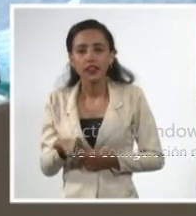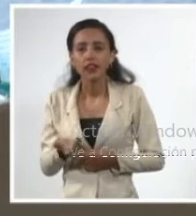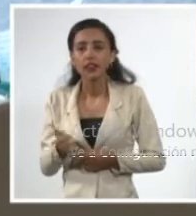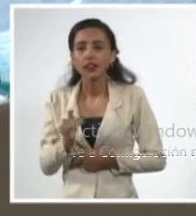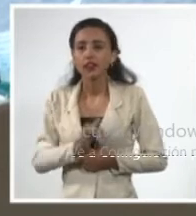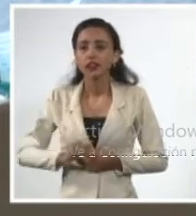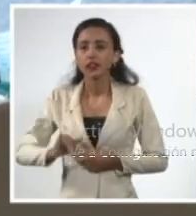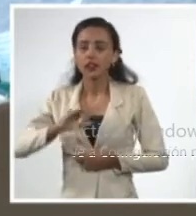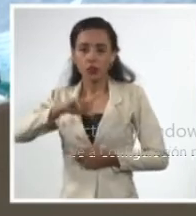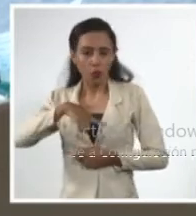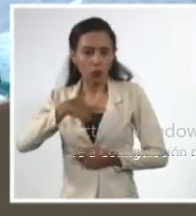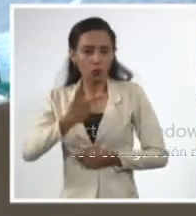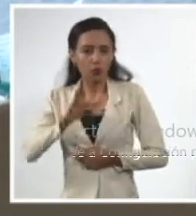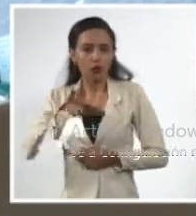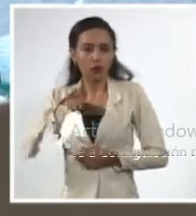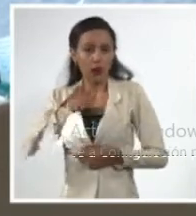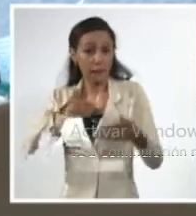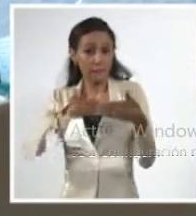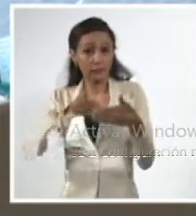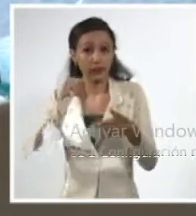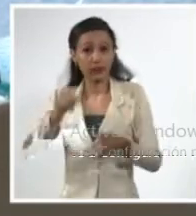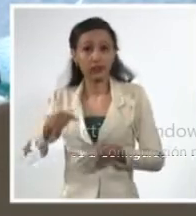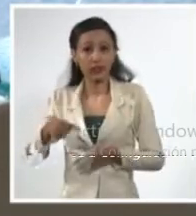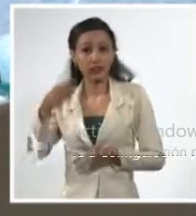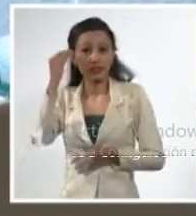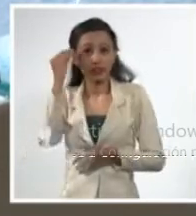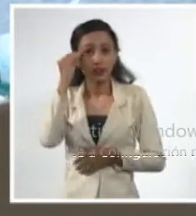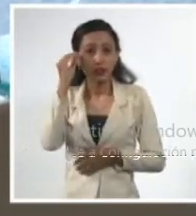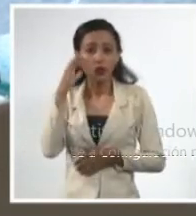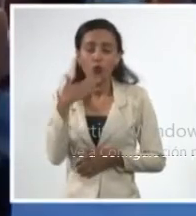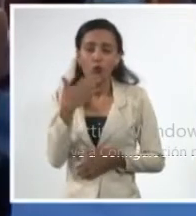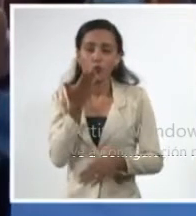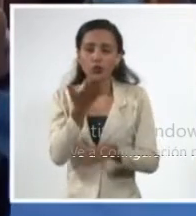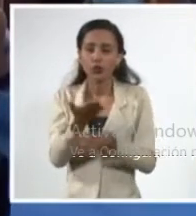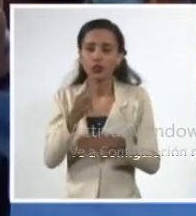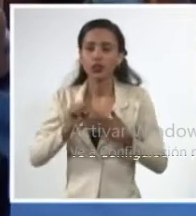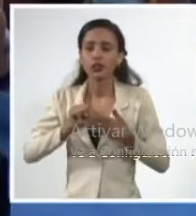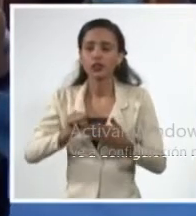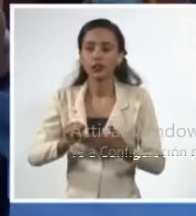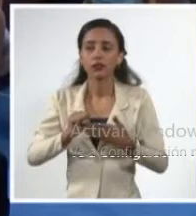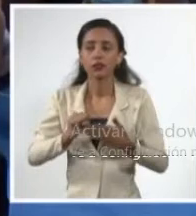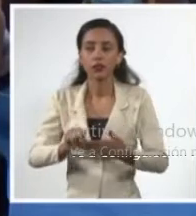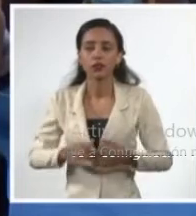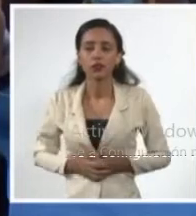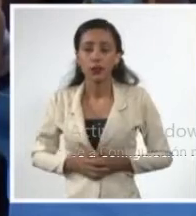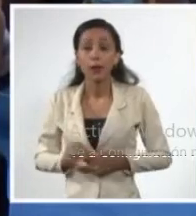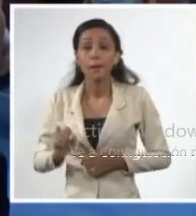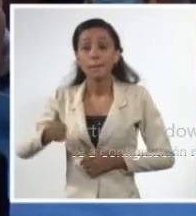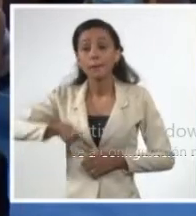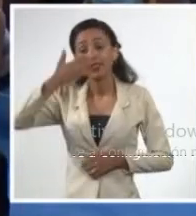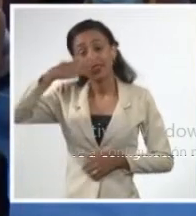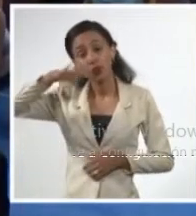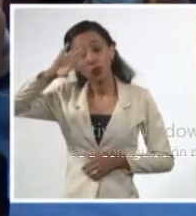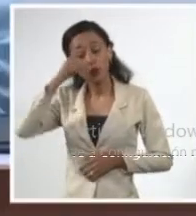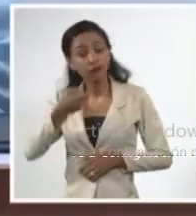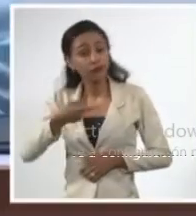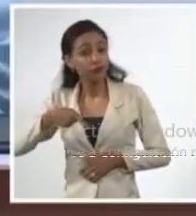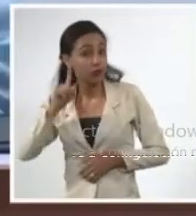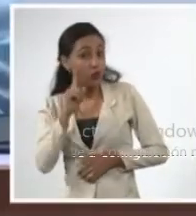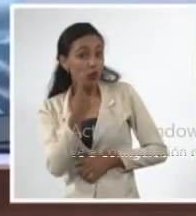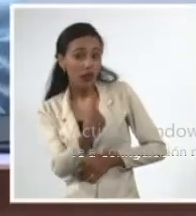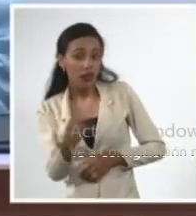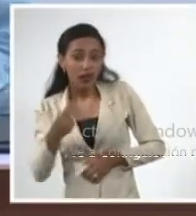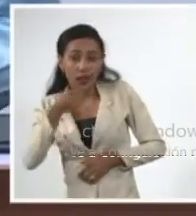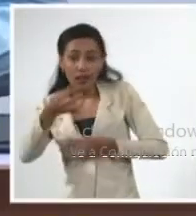la cultura del empresariado en solicitar estos servicios. El presidente cubano, luego de escuchar cada una de las experiencias,